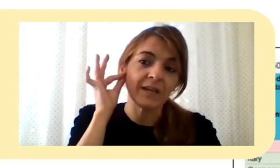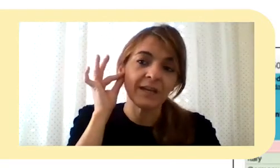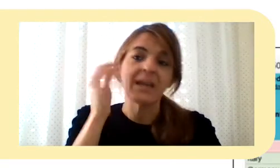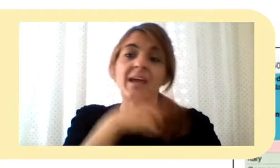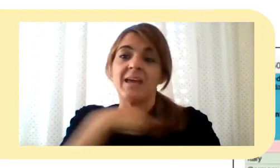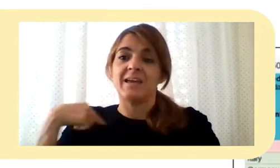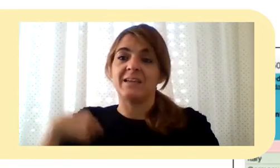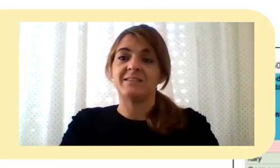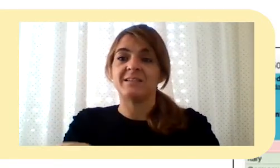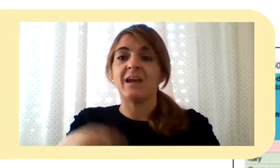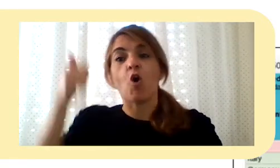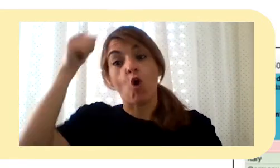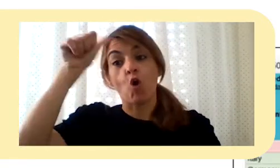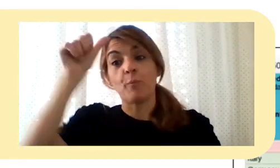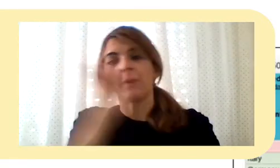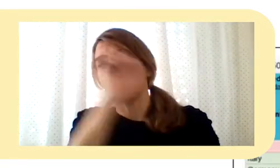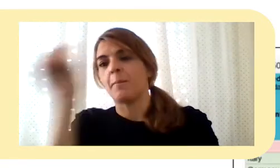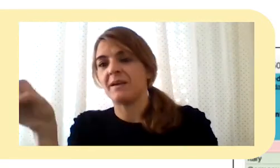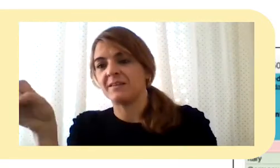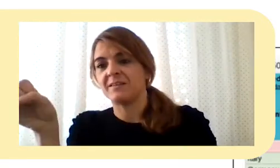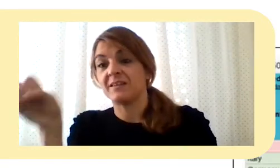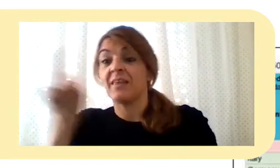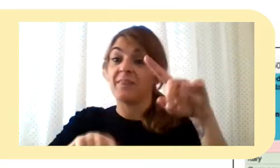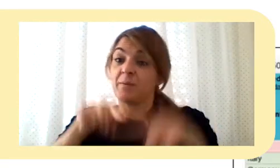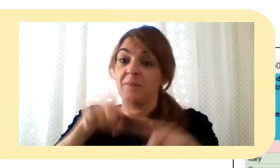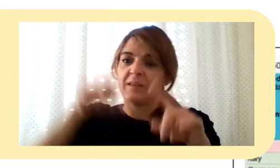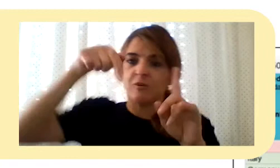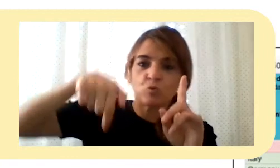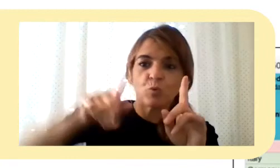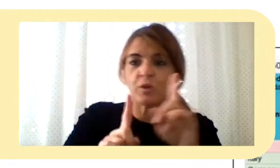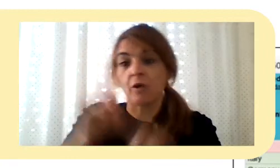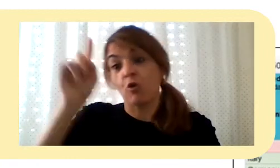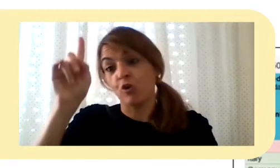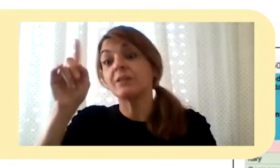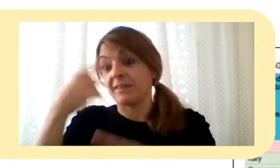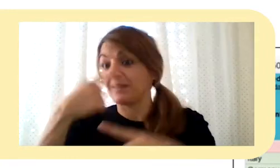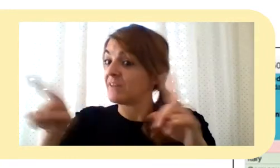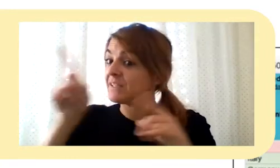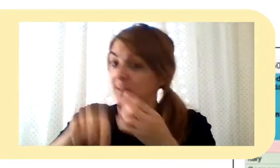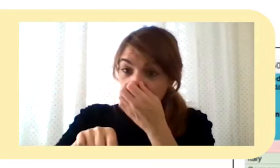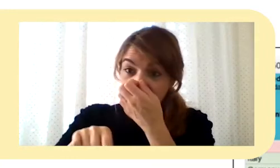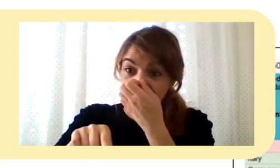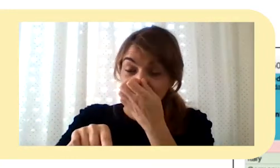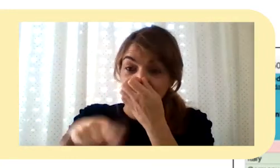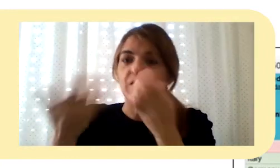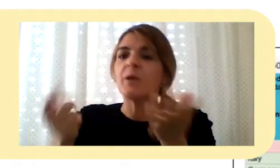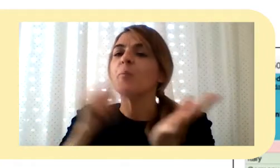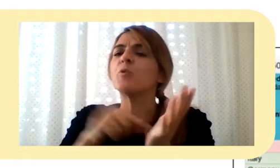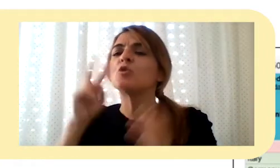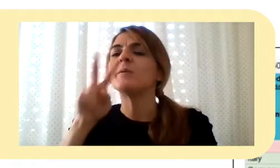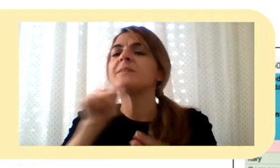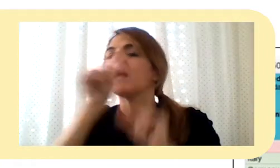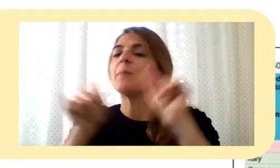de hombres que mujeres, en Corea del Sur más en mujeres que en hombres. Y cuando ves eso, desde un punto de vista epidemiológico, yo